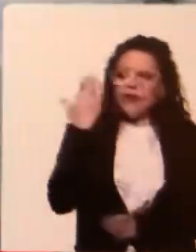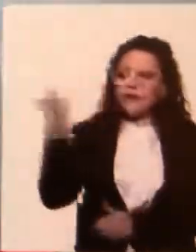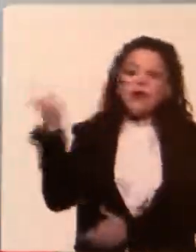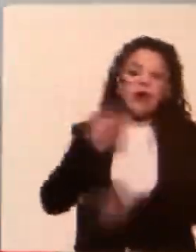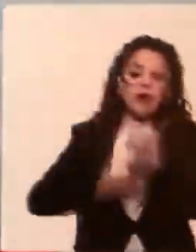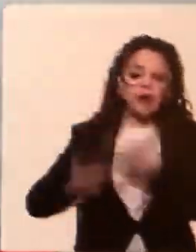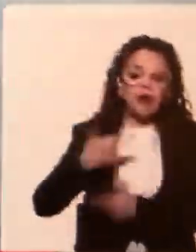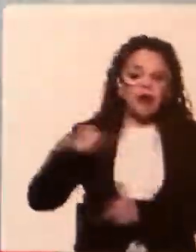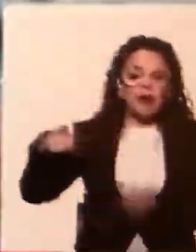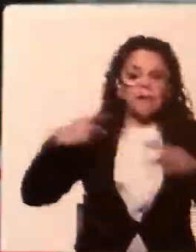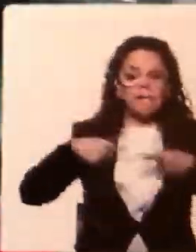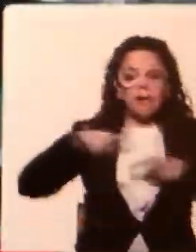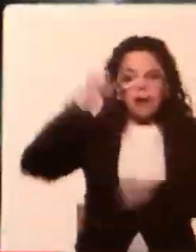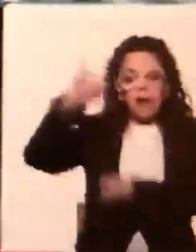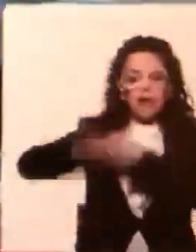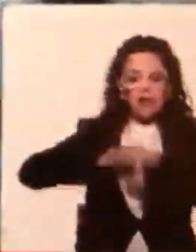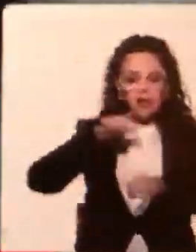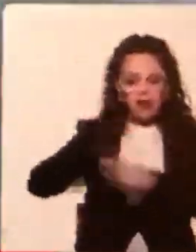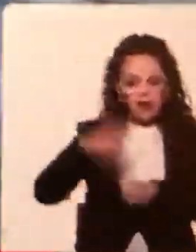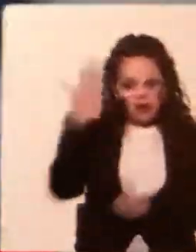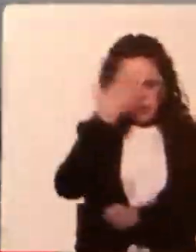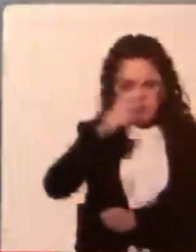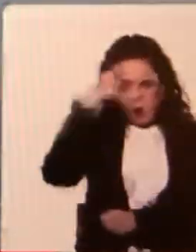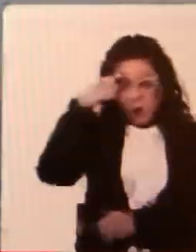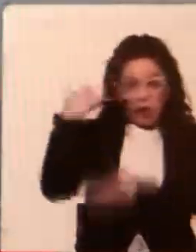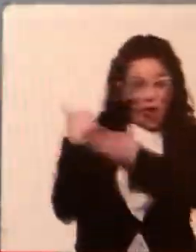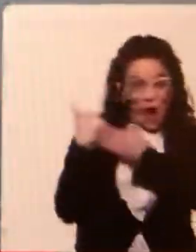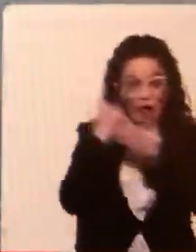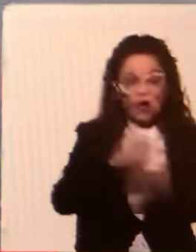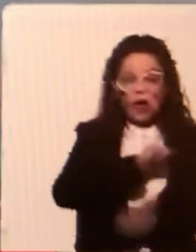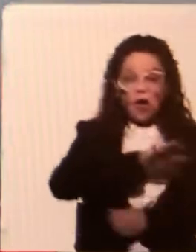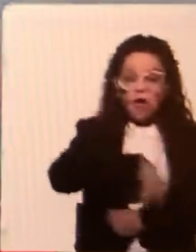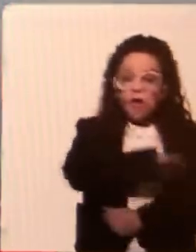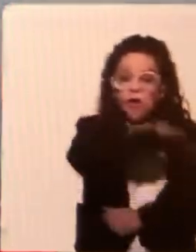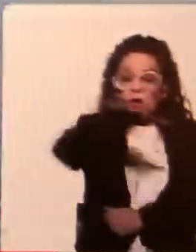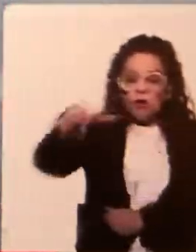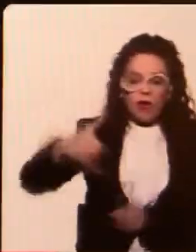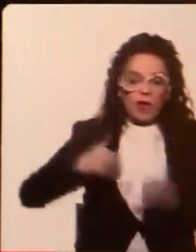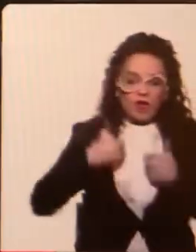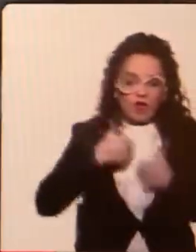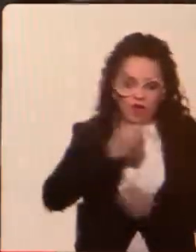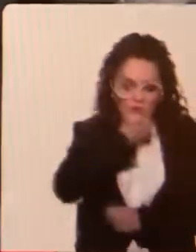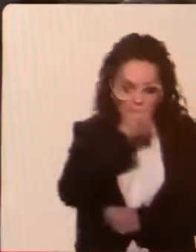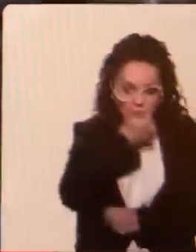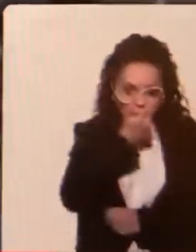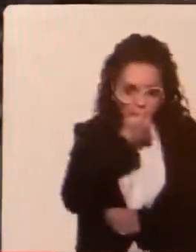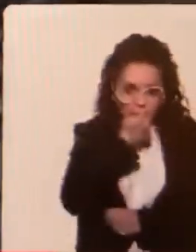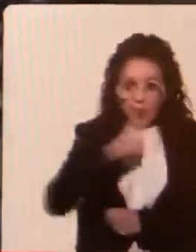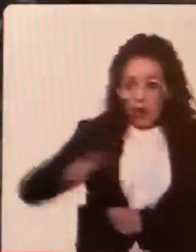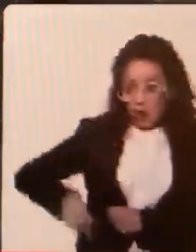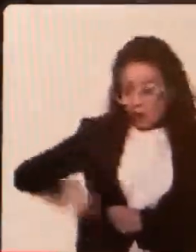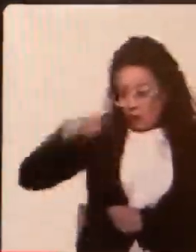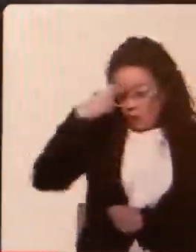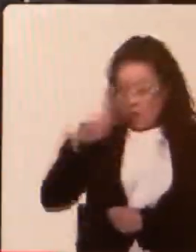video gracias amigas por llegar al final del video y nos vemos en un futuro video Muchas gracias y buenas noches